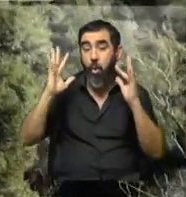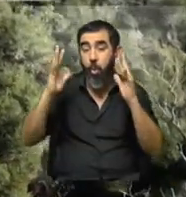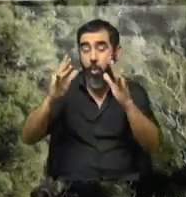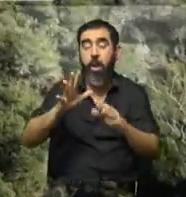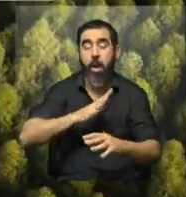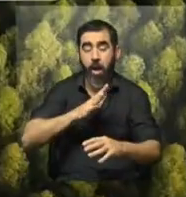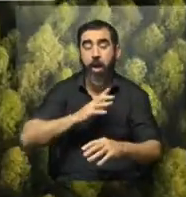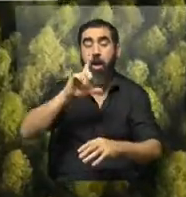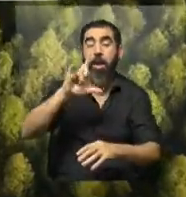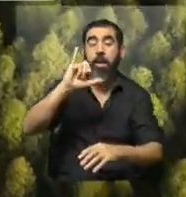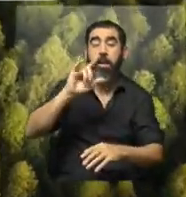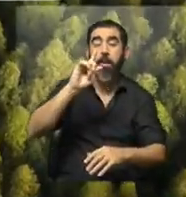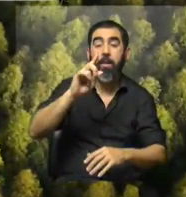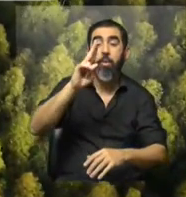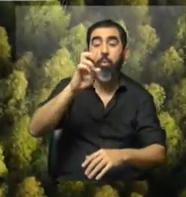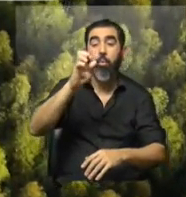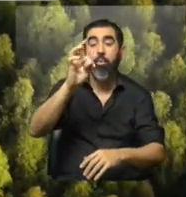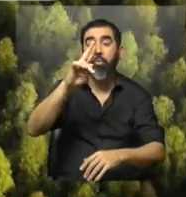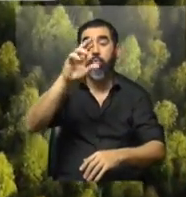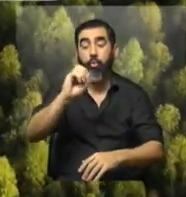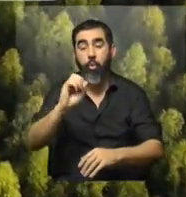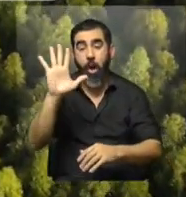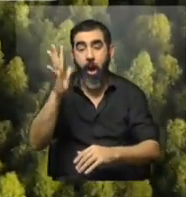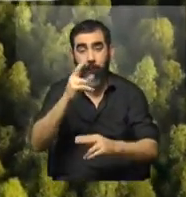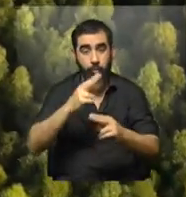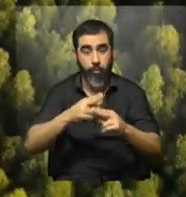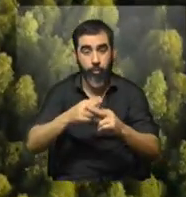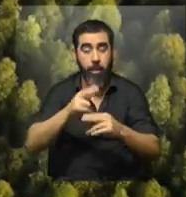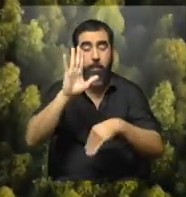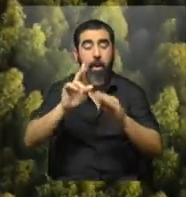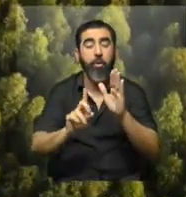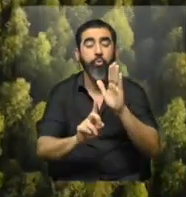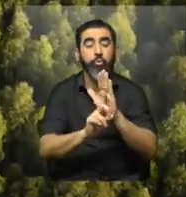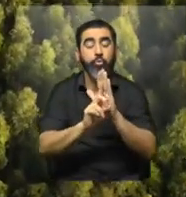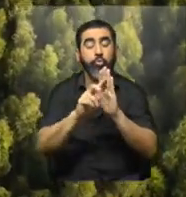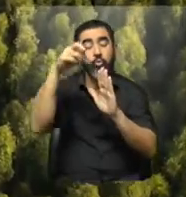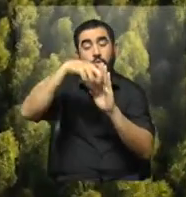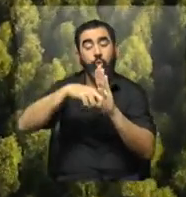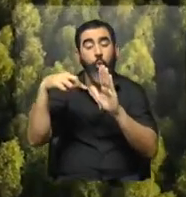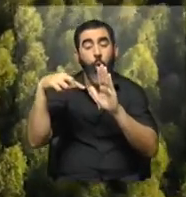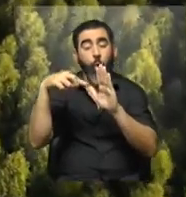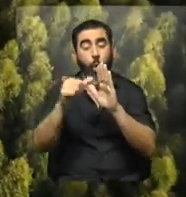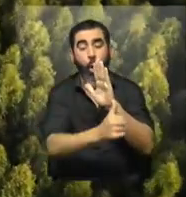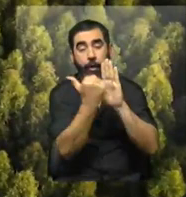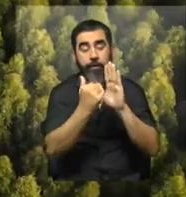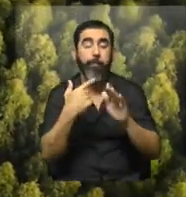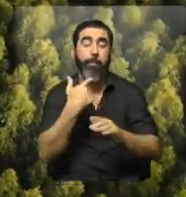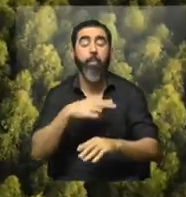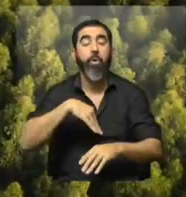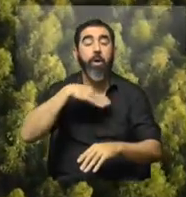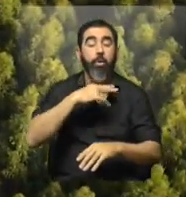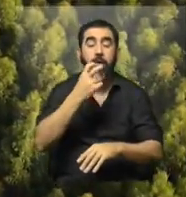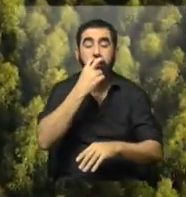tienen presencia de ligustro, ¿no? Y principalmente en los departamentos del suroeste del país, como Canelones, San José,